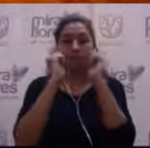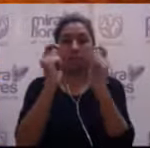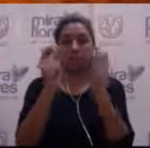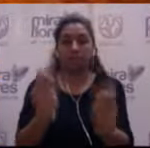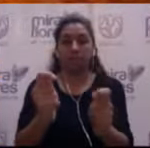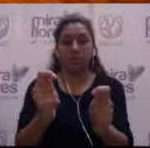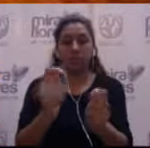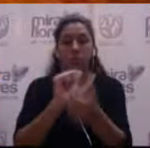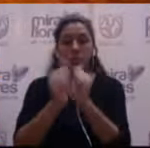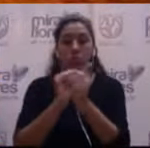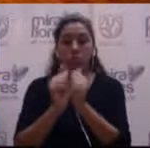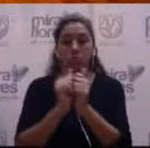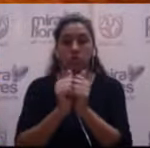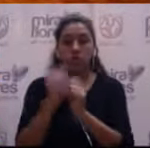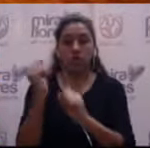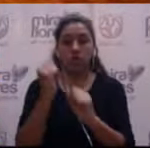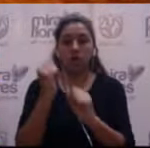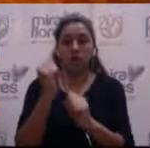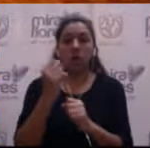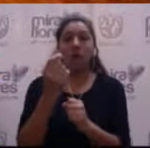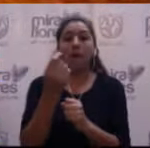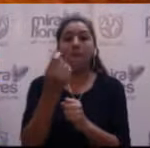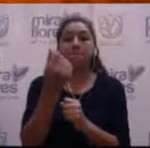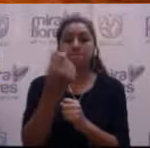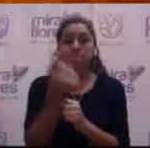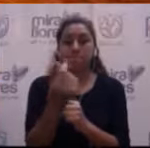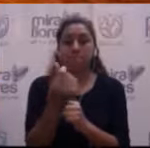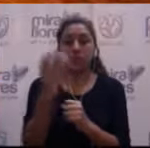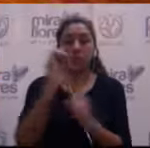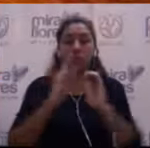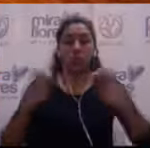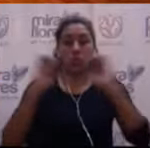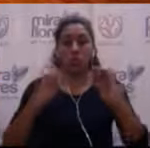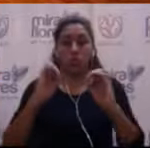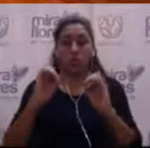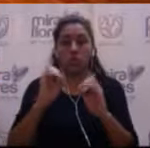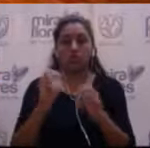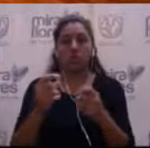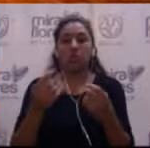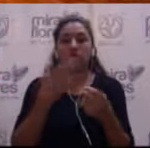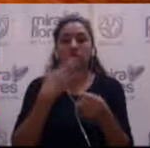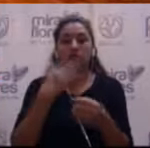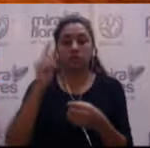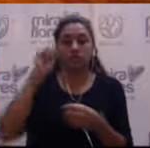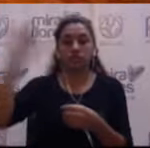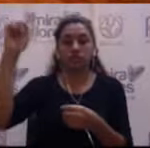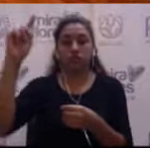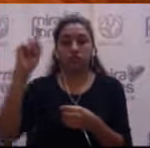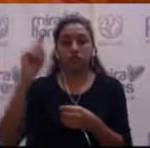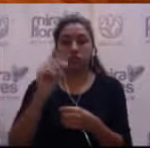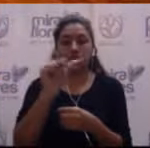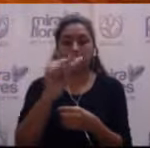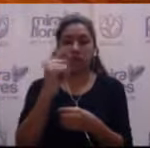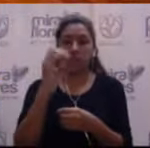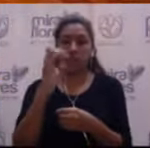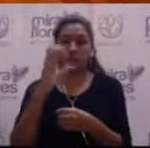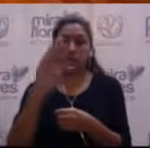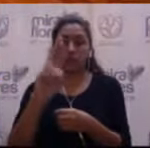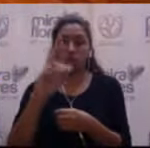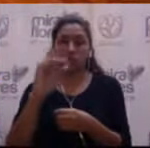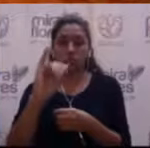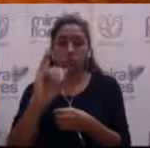concurso Escobas de Plata, Oro y Platino 2018, organizado por Ategrus y demás encuentros y